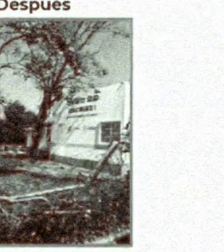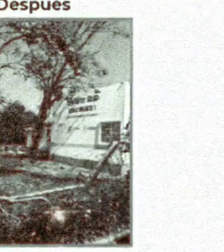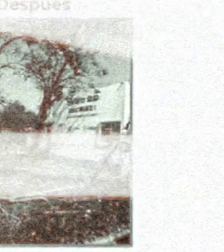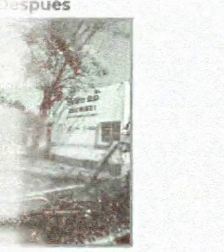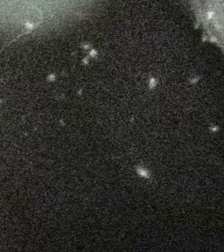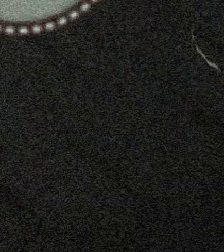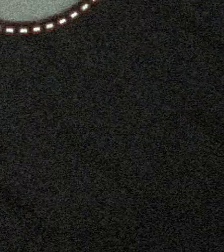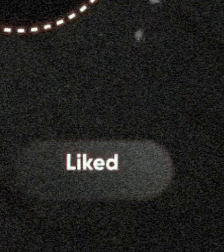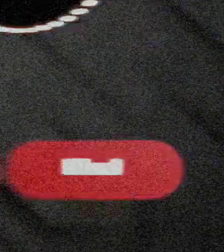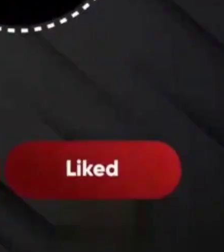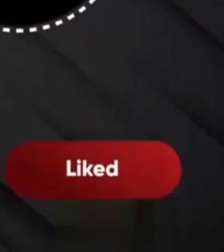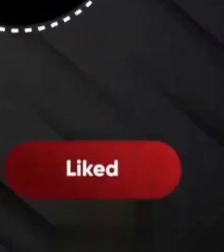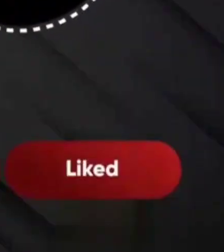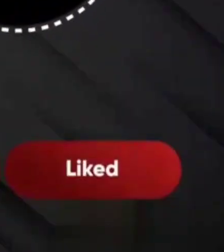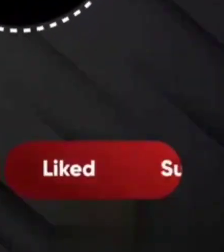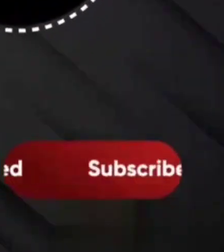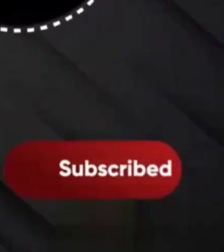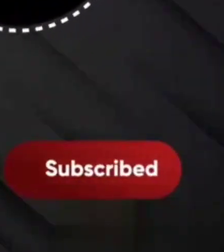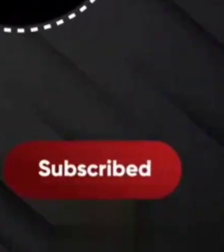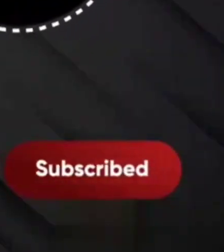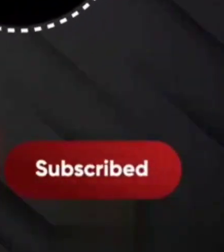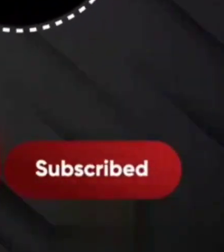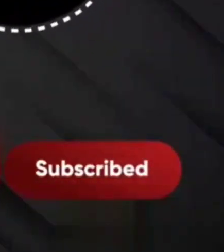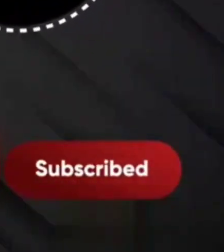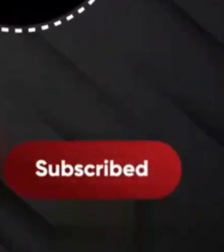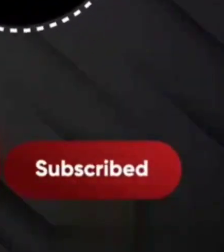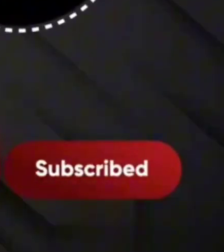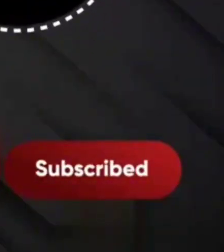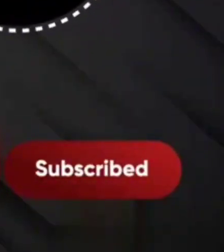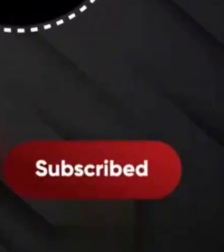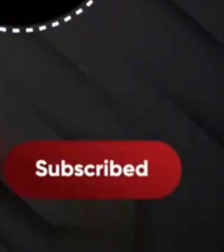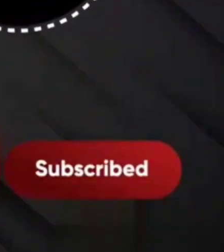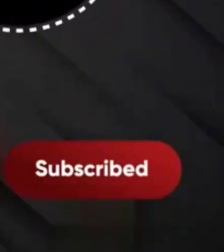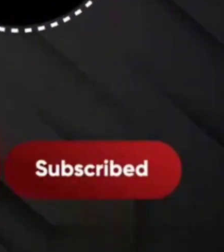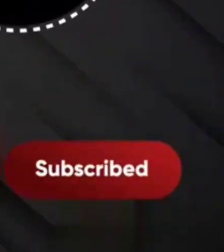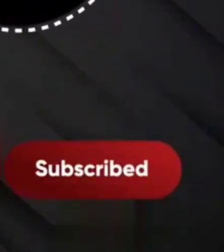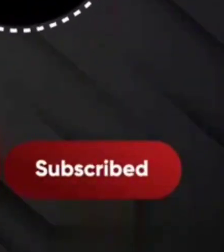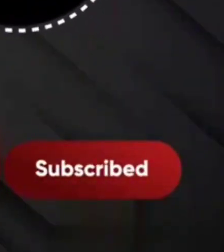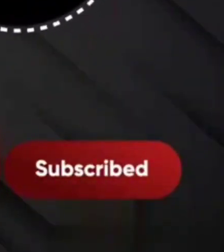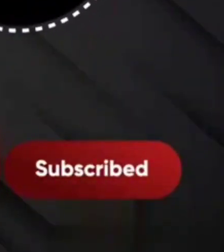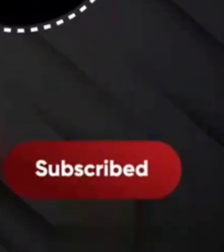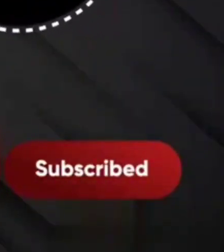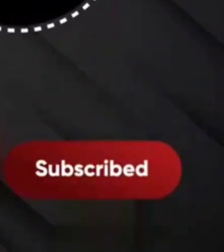¿Qué?